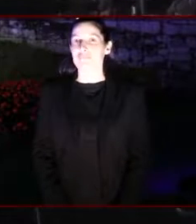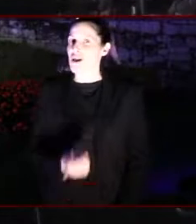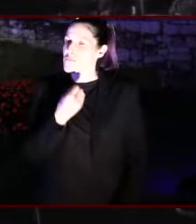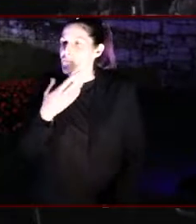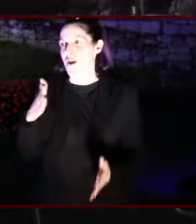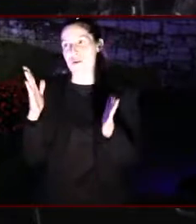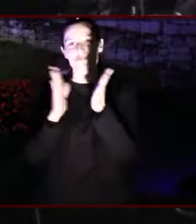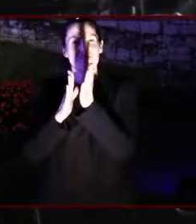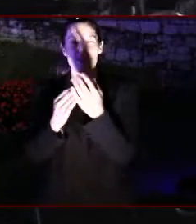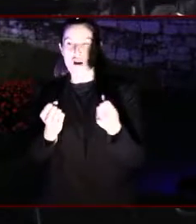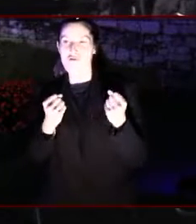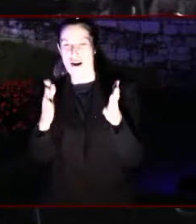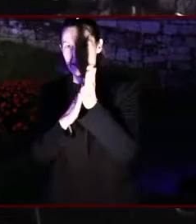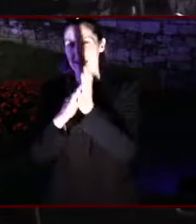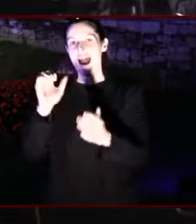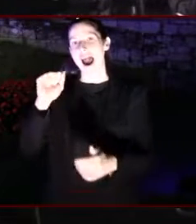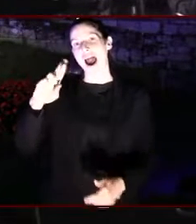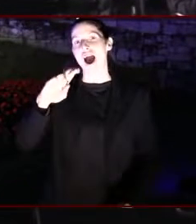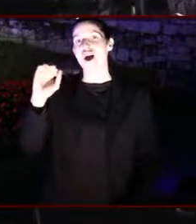Con un fortísimo aplauso para Aroa, por favor.